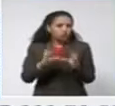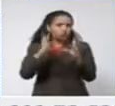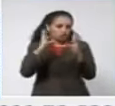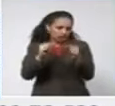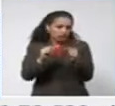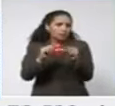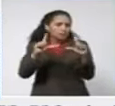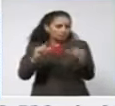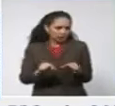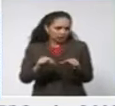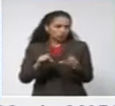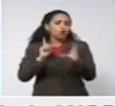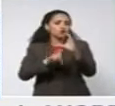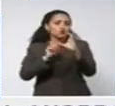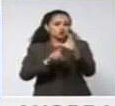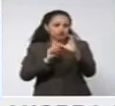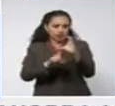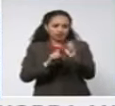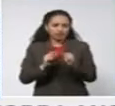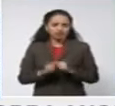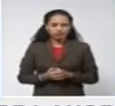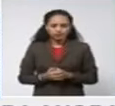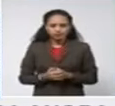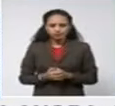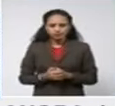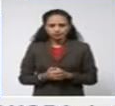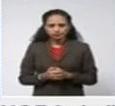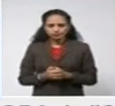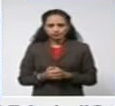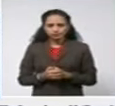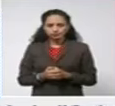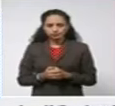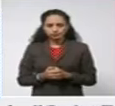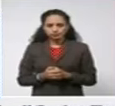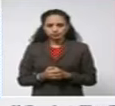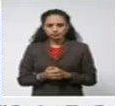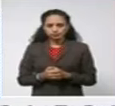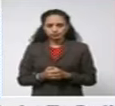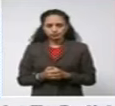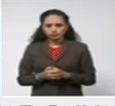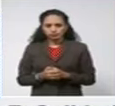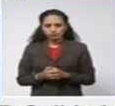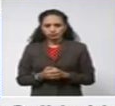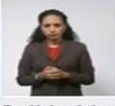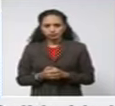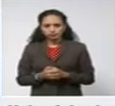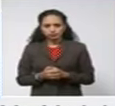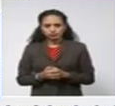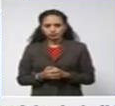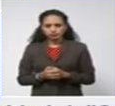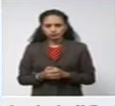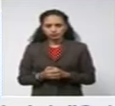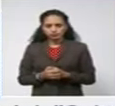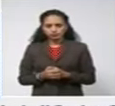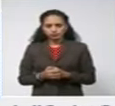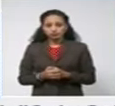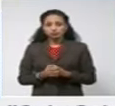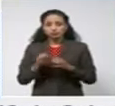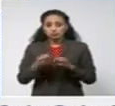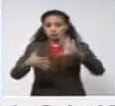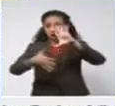menor tasa de incidencia presenta entre estos países. La región de las Américas, que sigue aportando